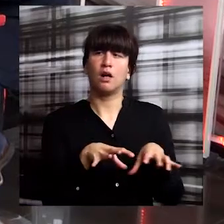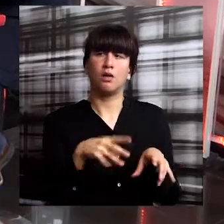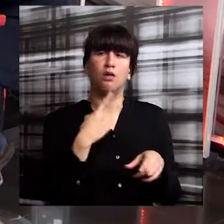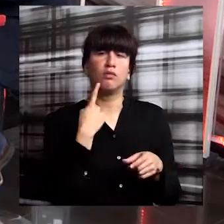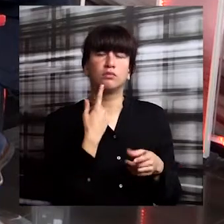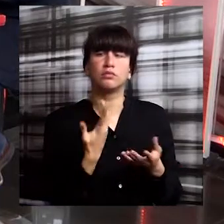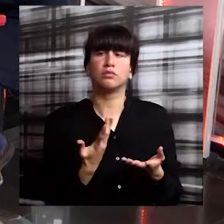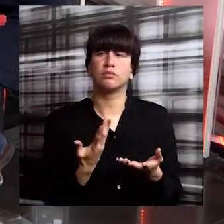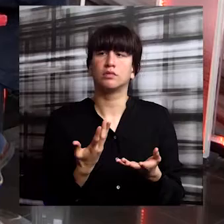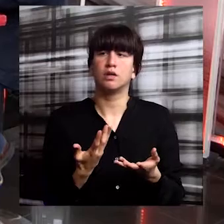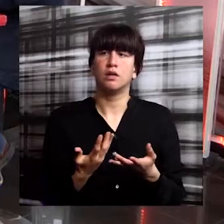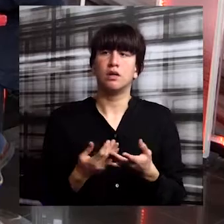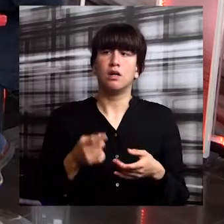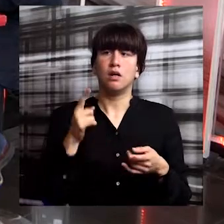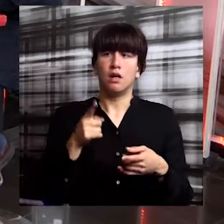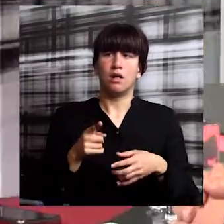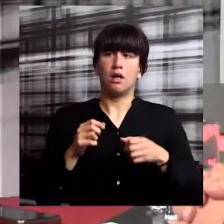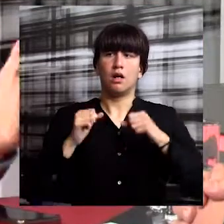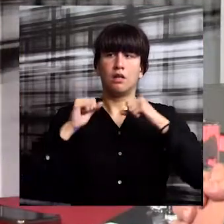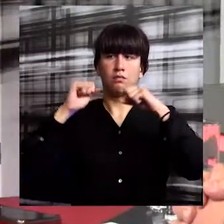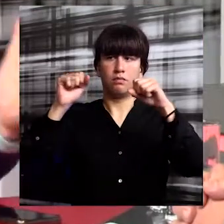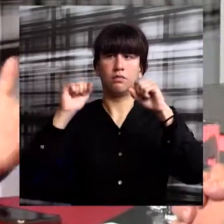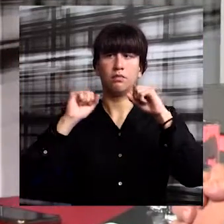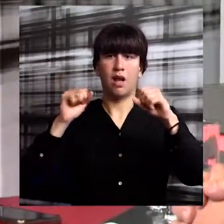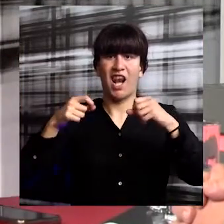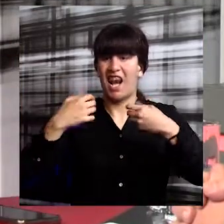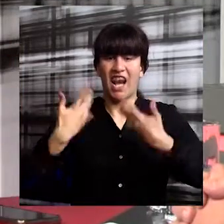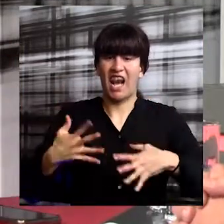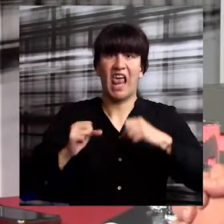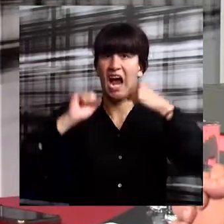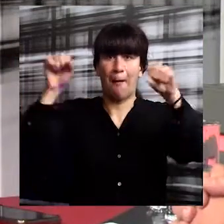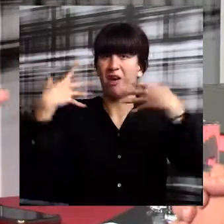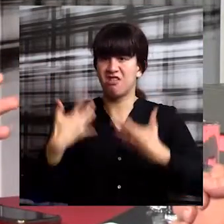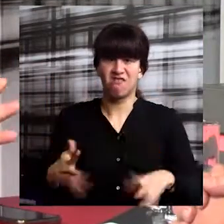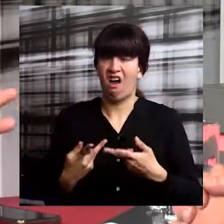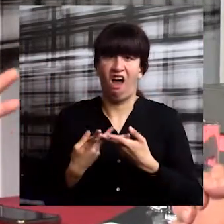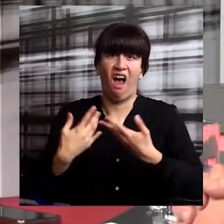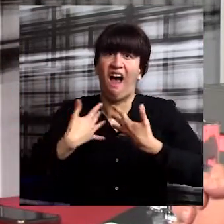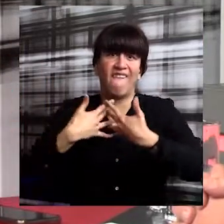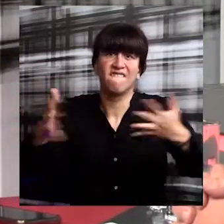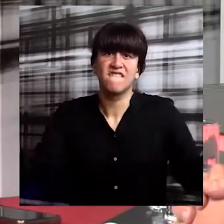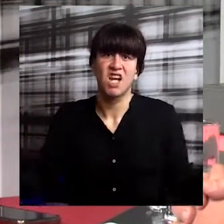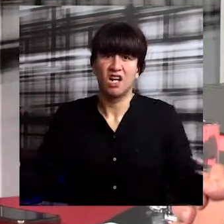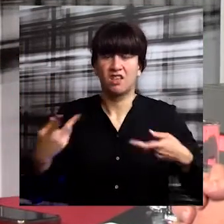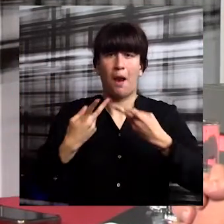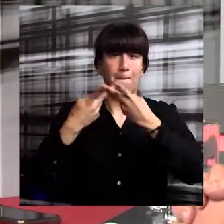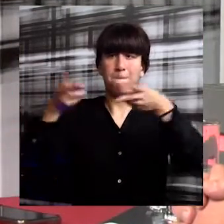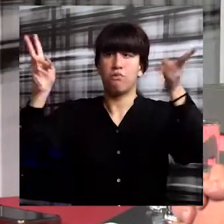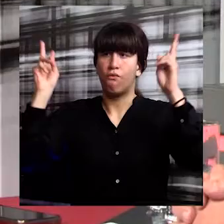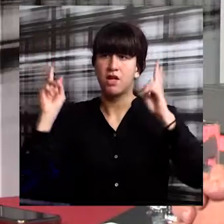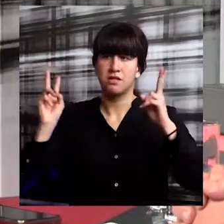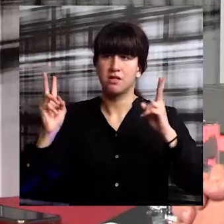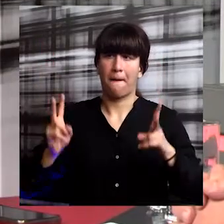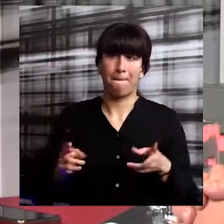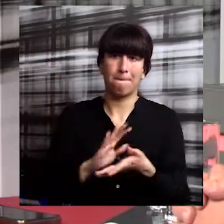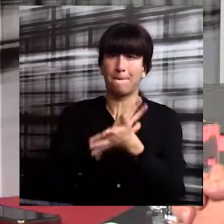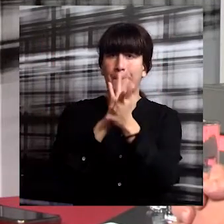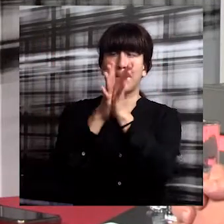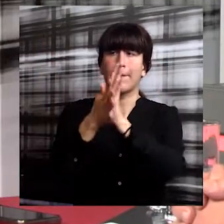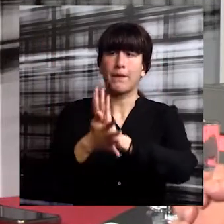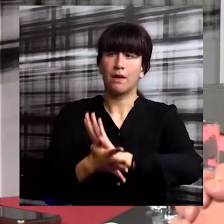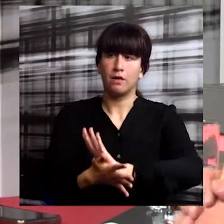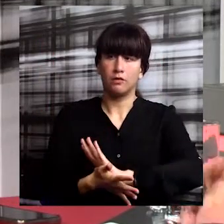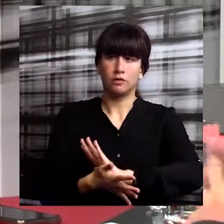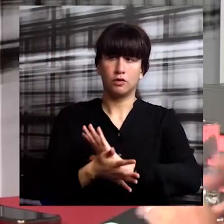antes nomás de la elección. La campaña desatada, abierta, ya con publicidad, dura 3 meses. Pero hoy día ya vemos que todos